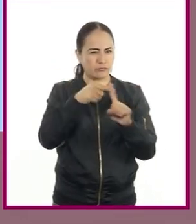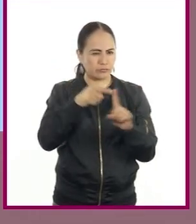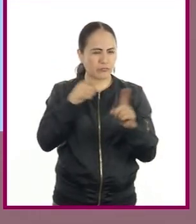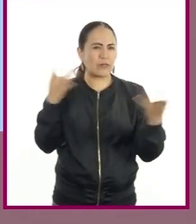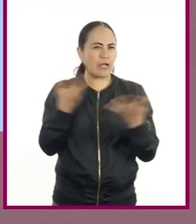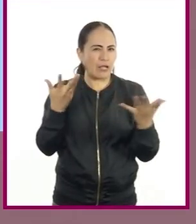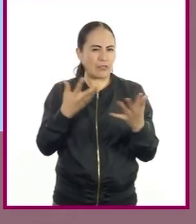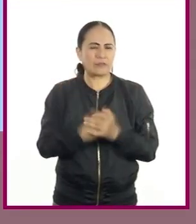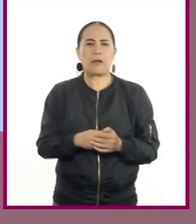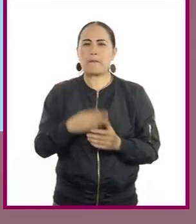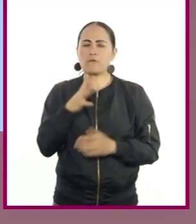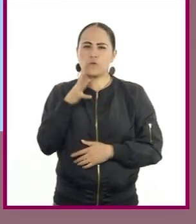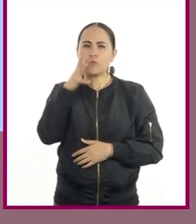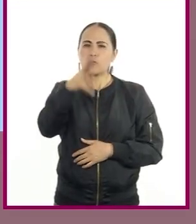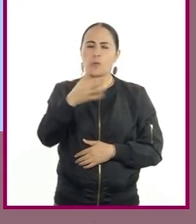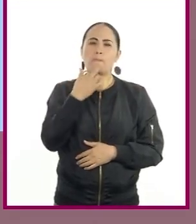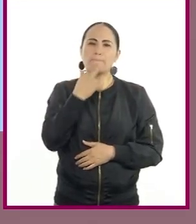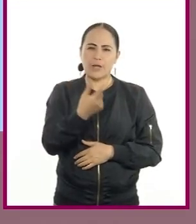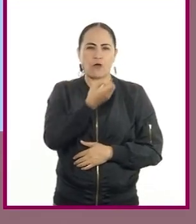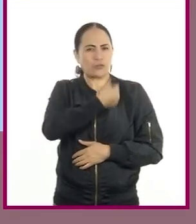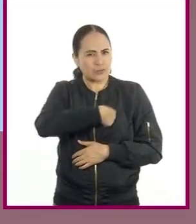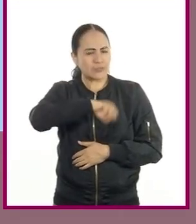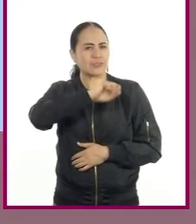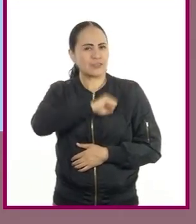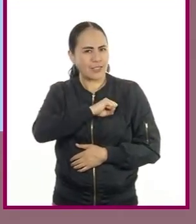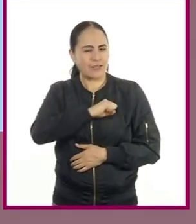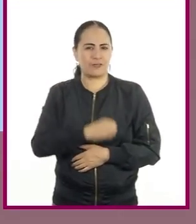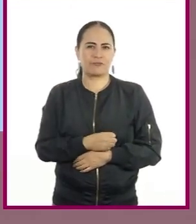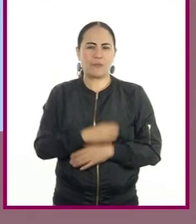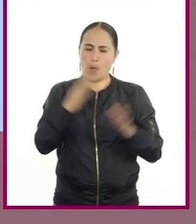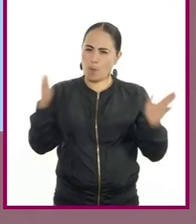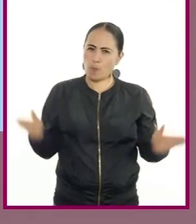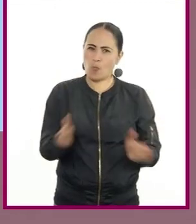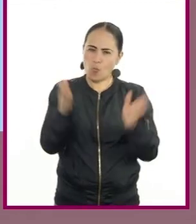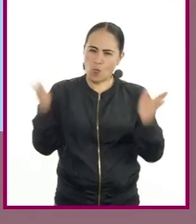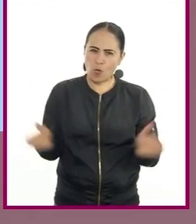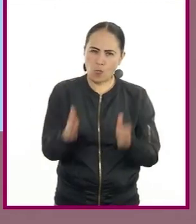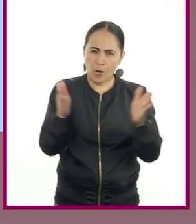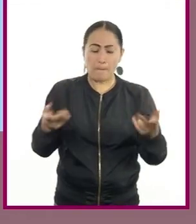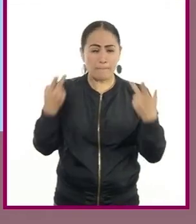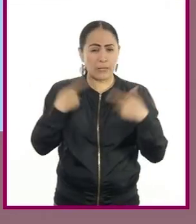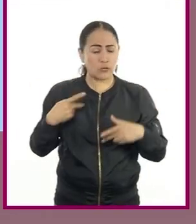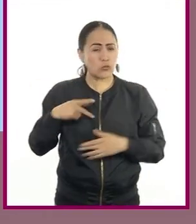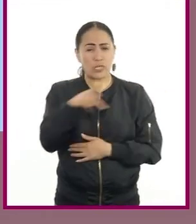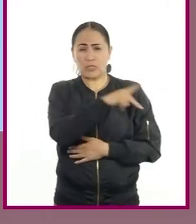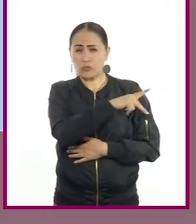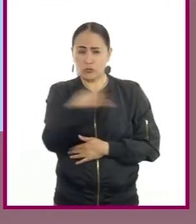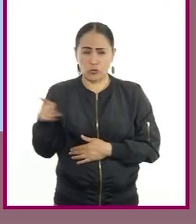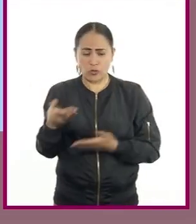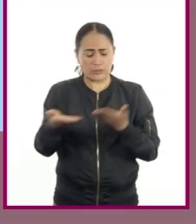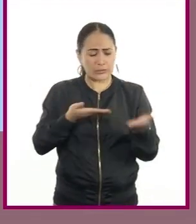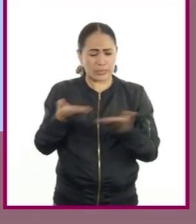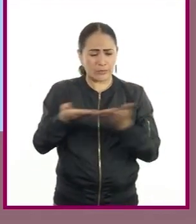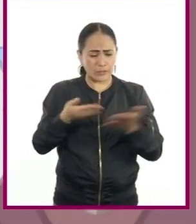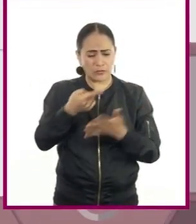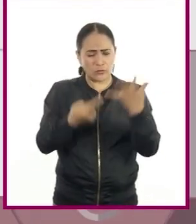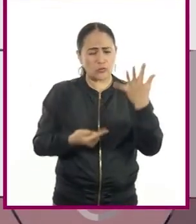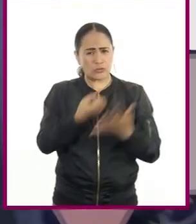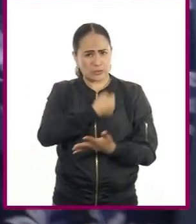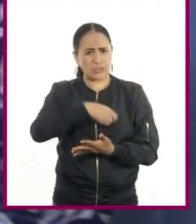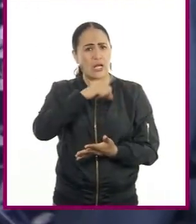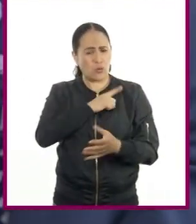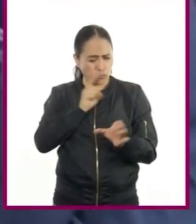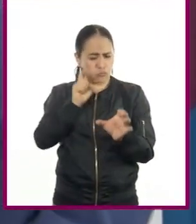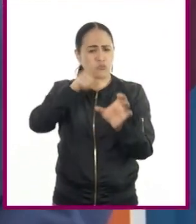un futuro más saludable. Promueve y garantiza que todas las personas tengan acceso a los distintos servicios de salud.